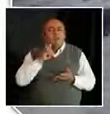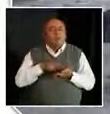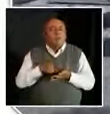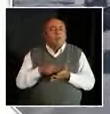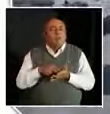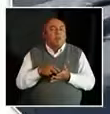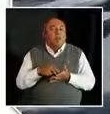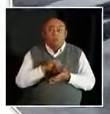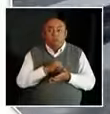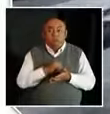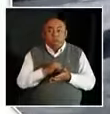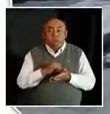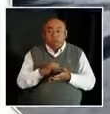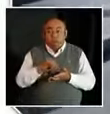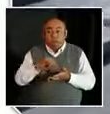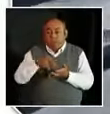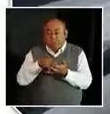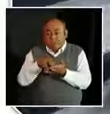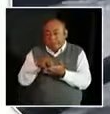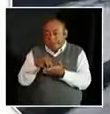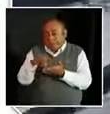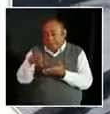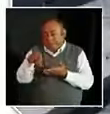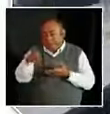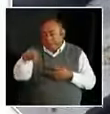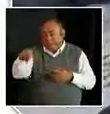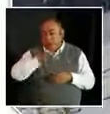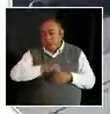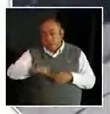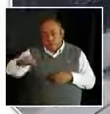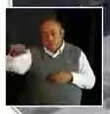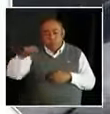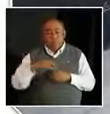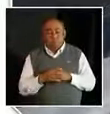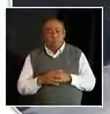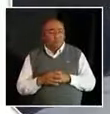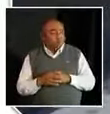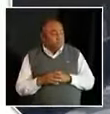buena caminata, ¿no? Ahí vemos